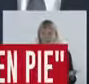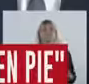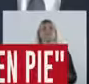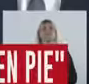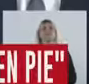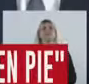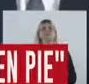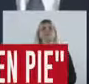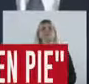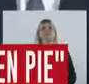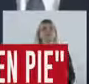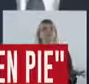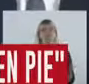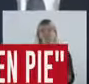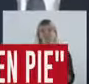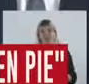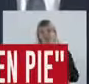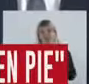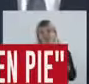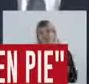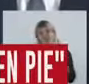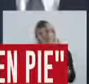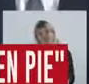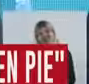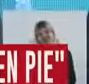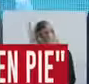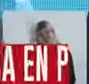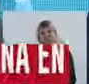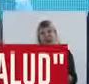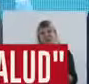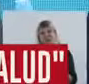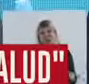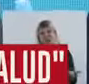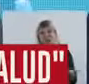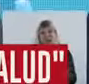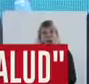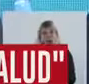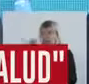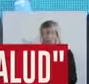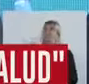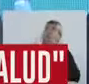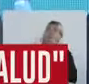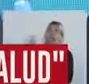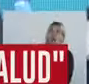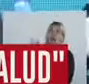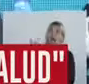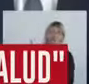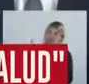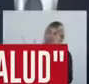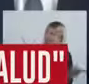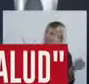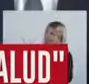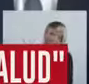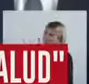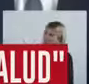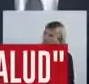Fíjense en todo lo que nos falta. ¿A qué normalidad queremos volver? No volvamos a esa normalidad. Construyamos